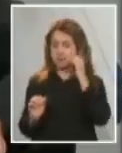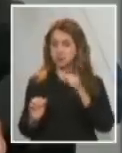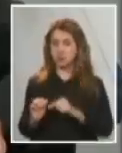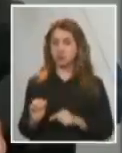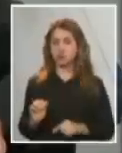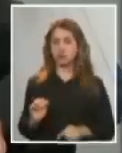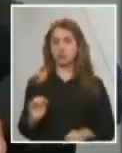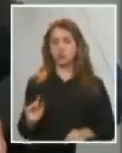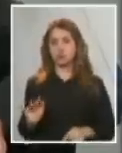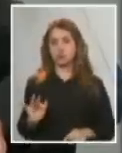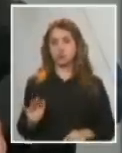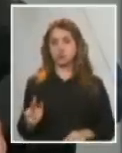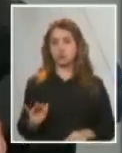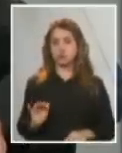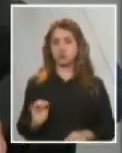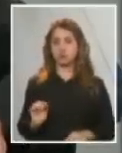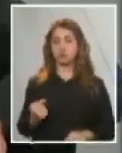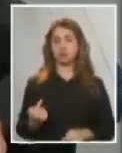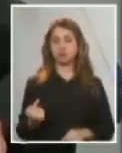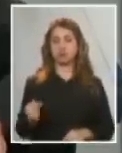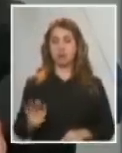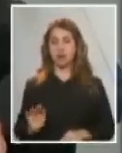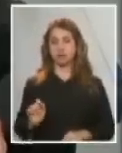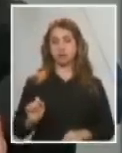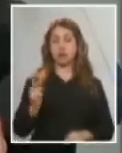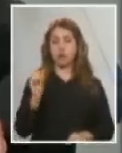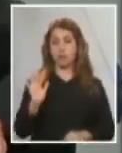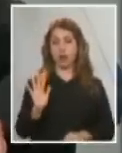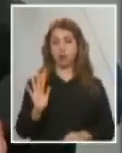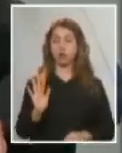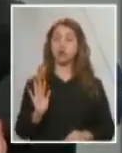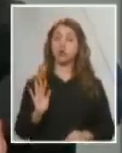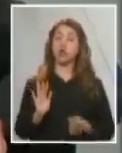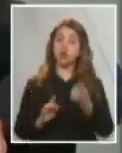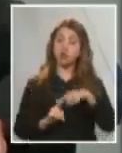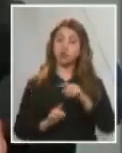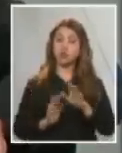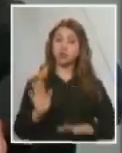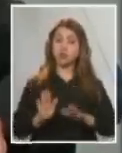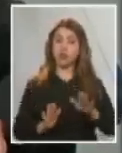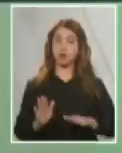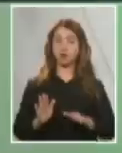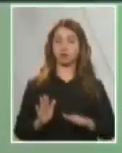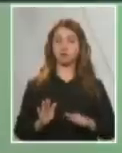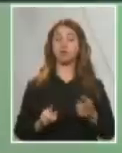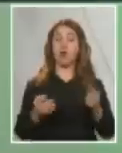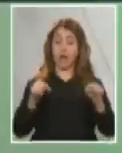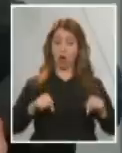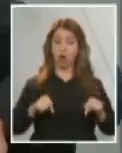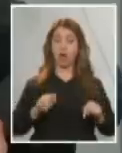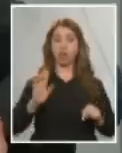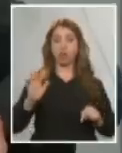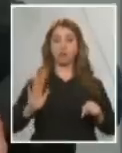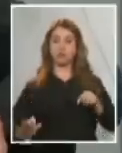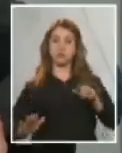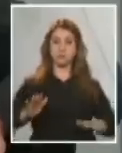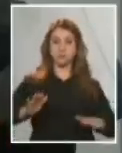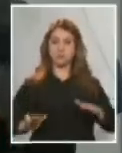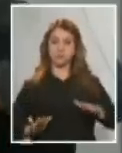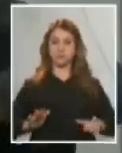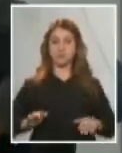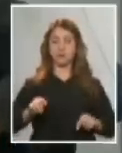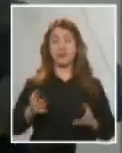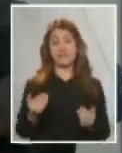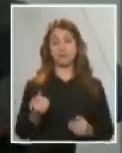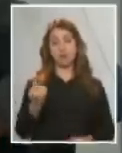Y buscando ya un acelerador y un freno que pueda ser operado con una mano. Con solamente una mano. Uh-huh. Y eso ya estamos así casi